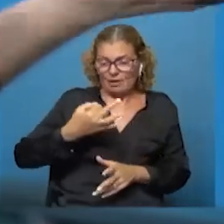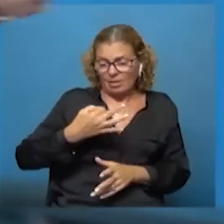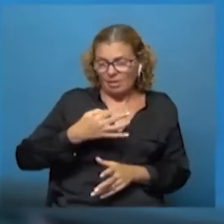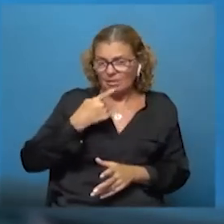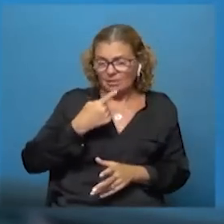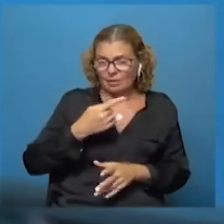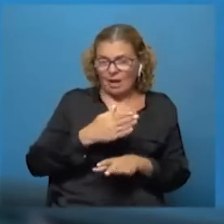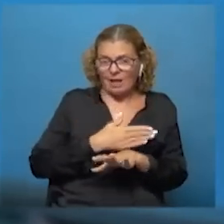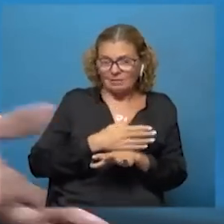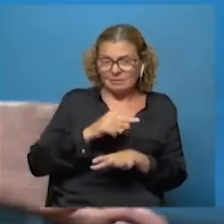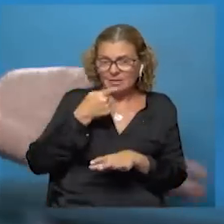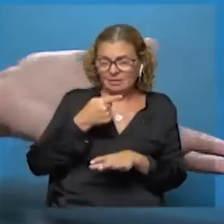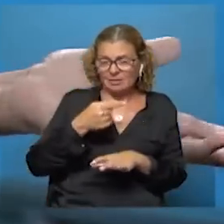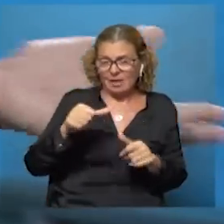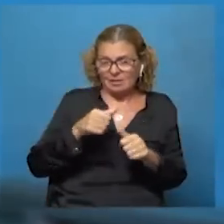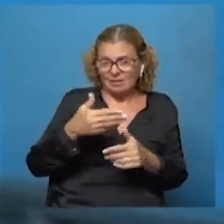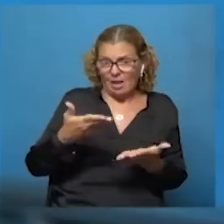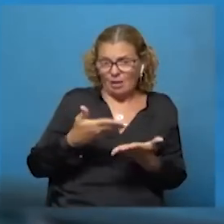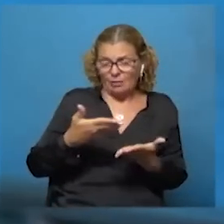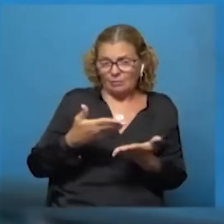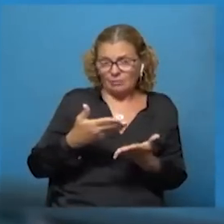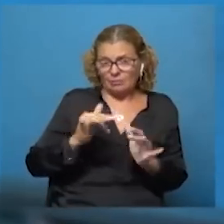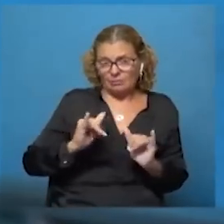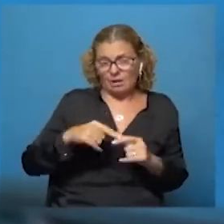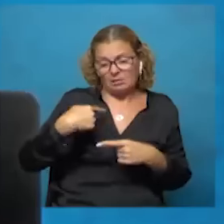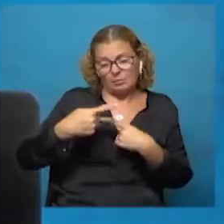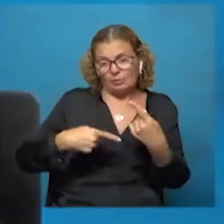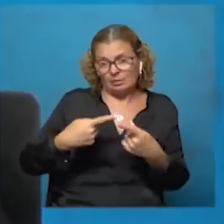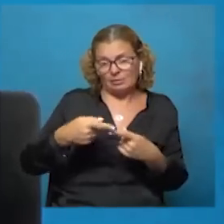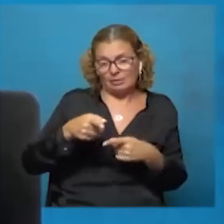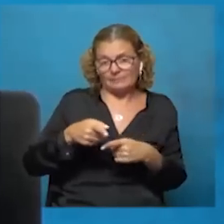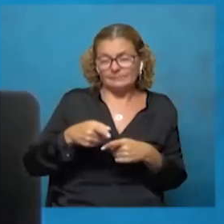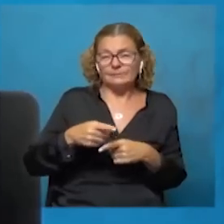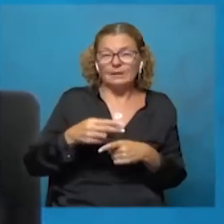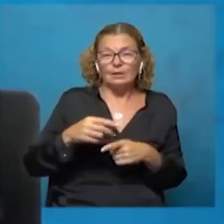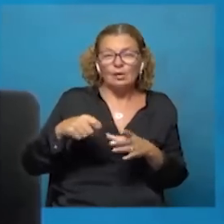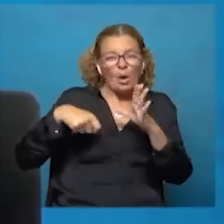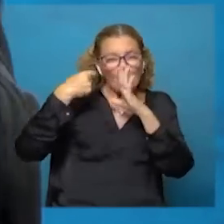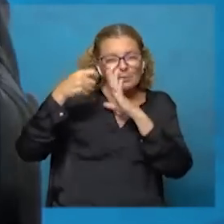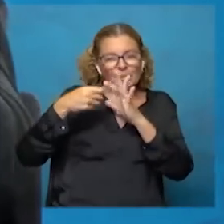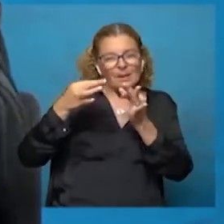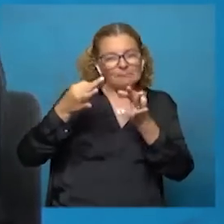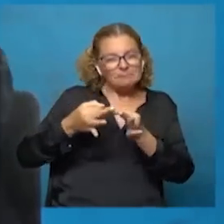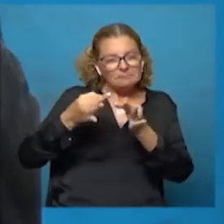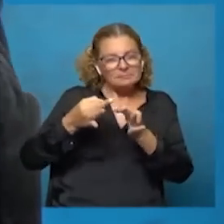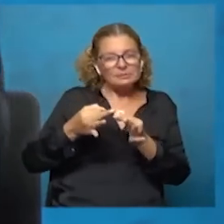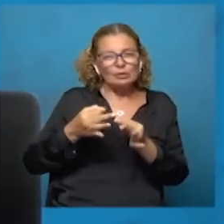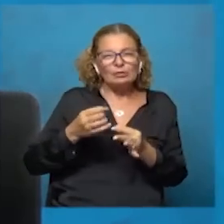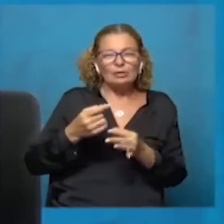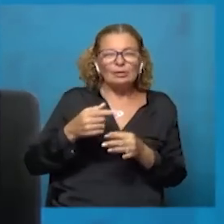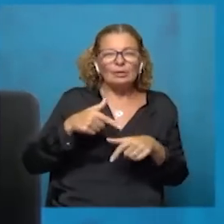con lo que hiciste antes con lo que haces ahora y bueno Seguiremos siendo así a propósito de los programas exitosos no este bueno